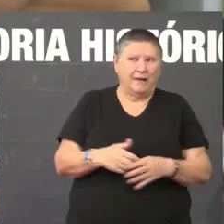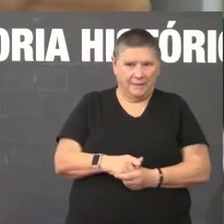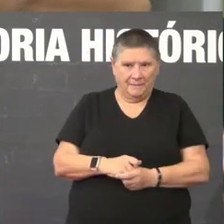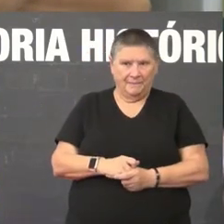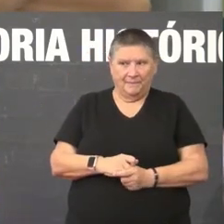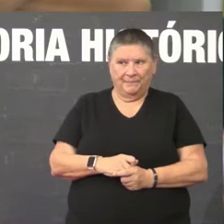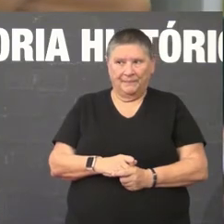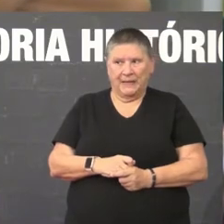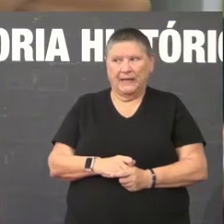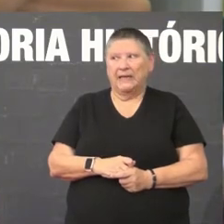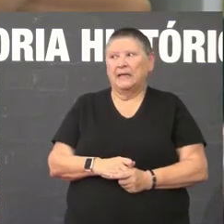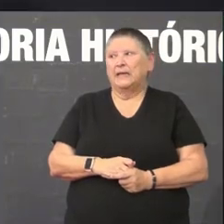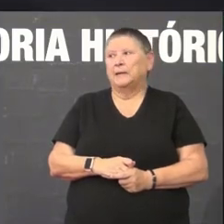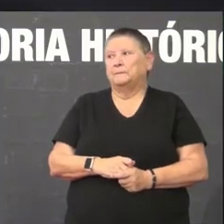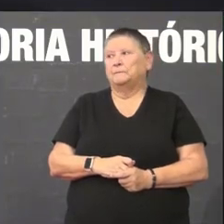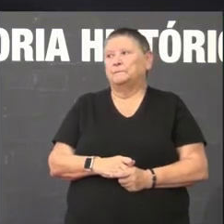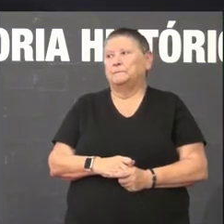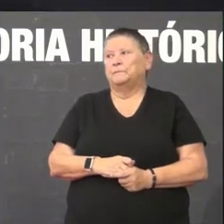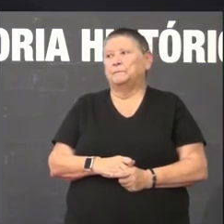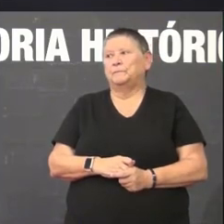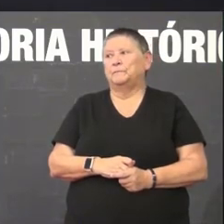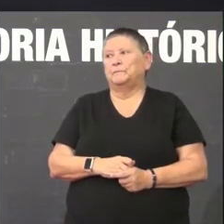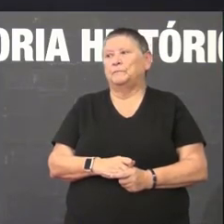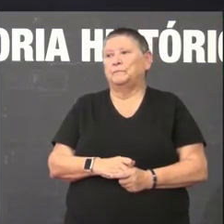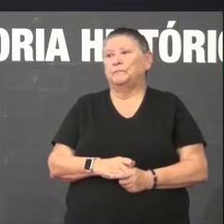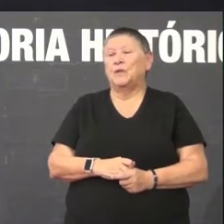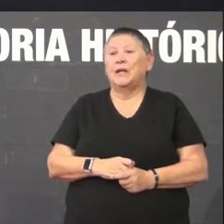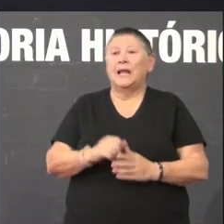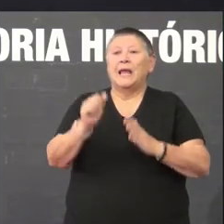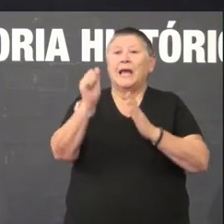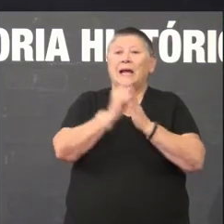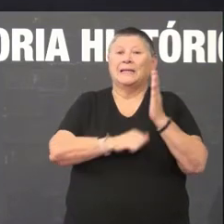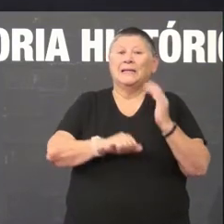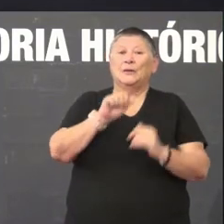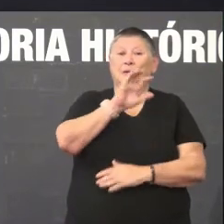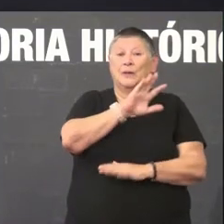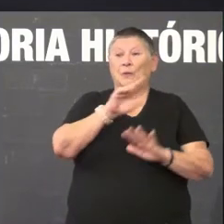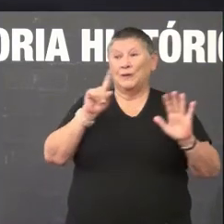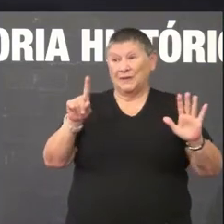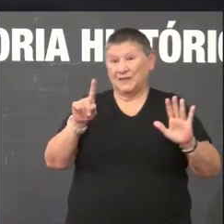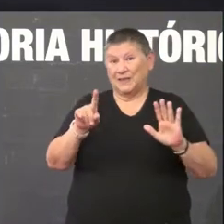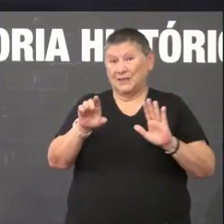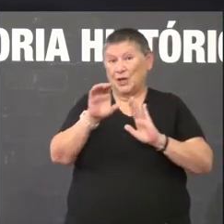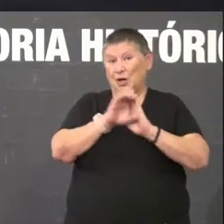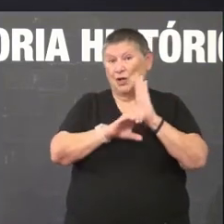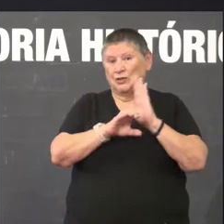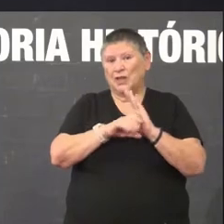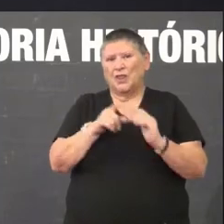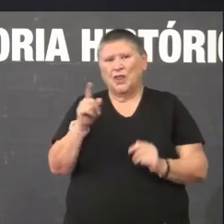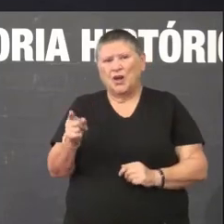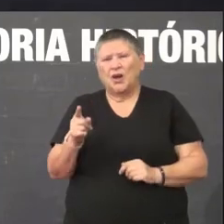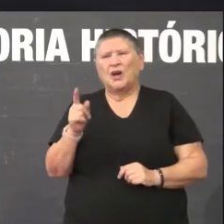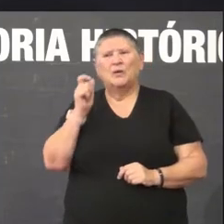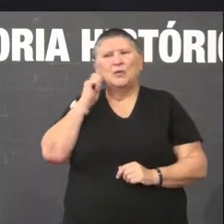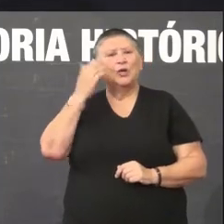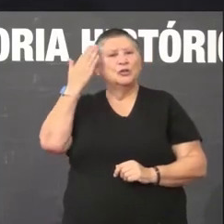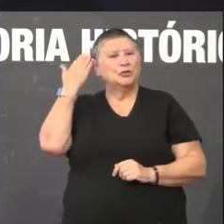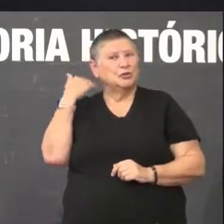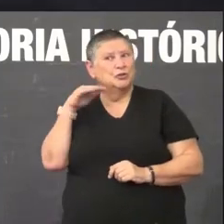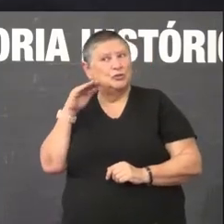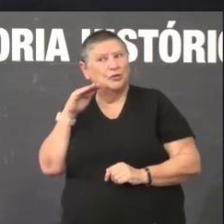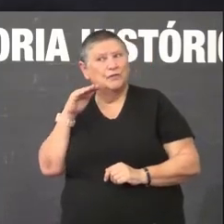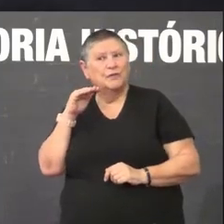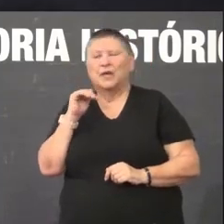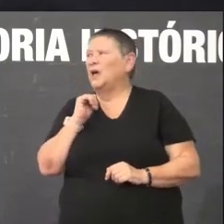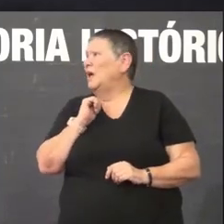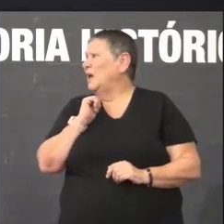Bueno, e o artigo 56, se seguimos a Constitución, non podería ser Sofía, ten que ser o